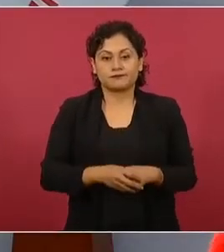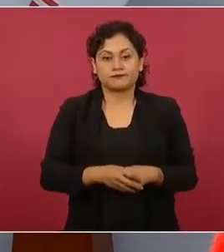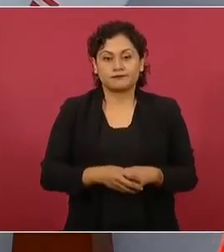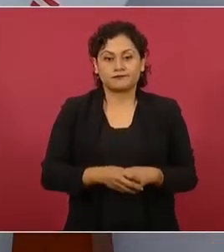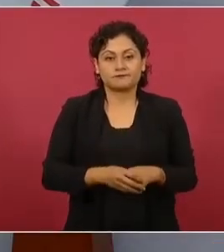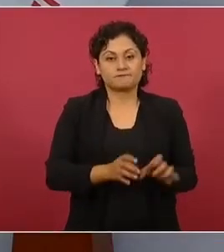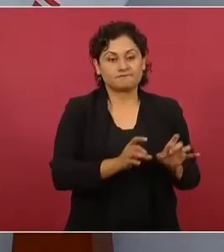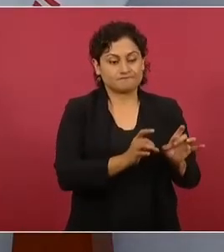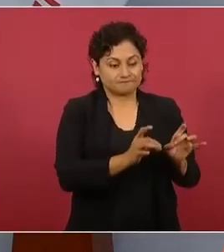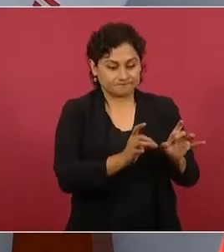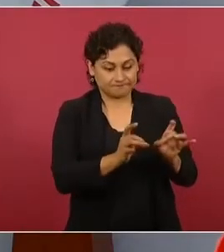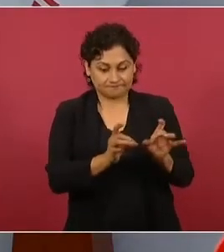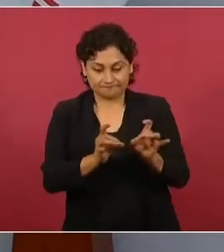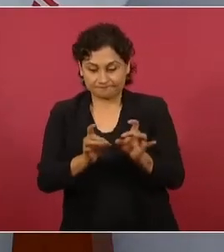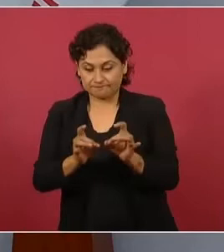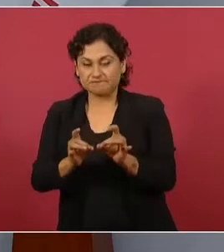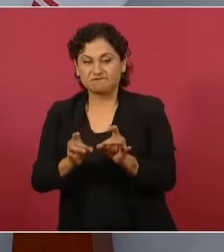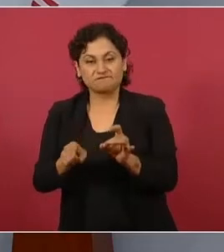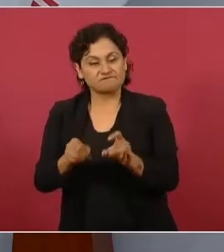vendavales.